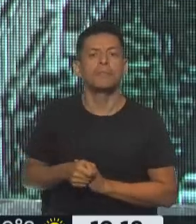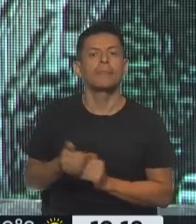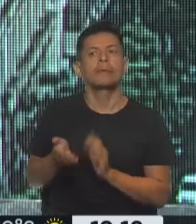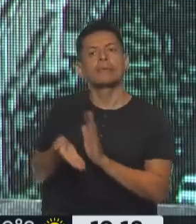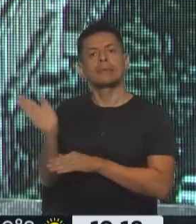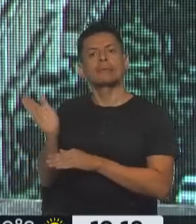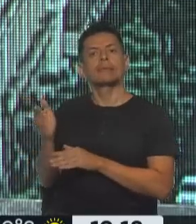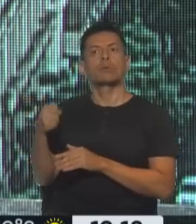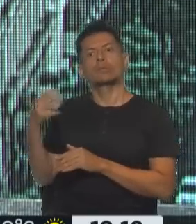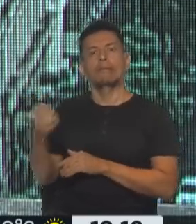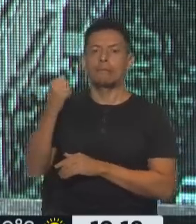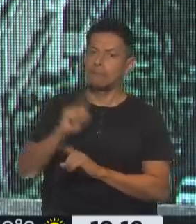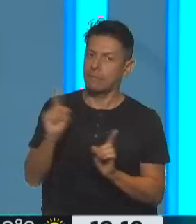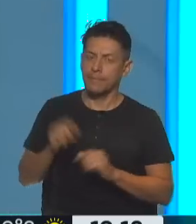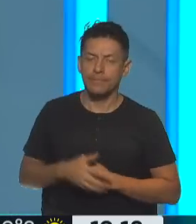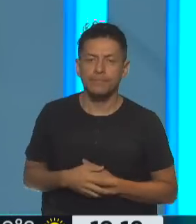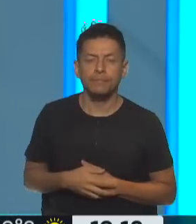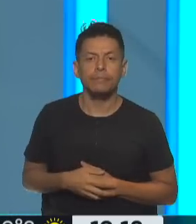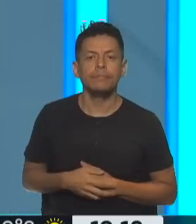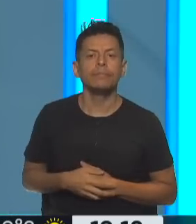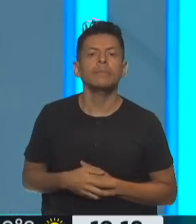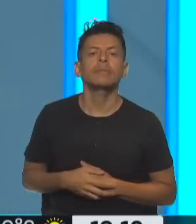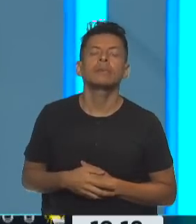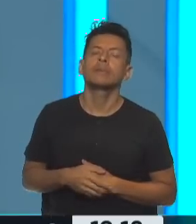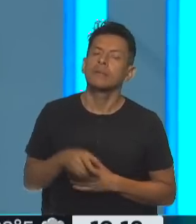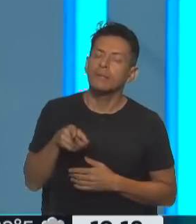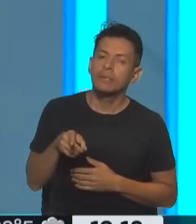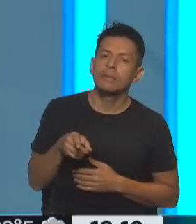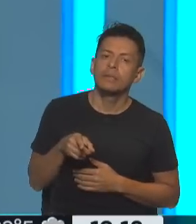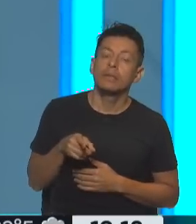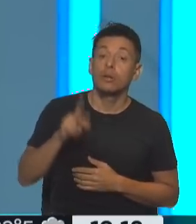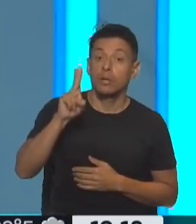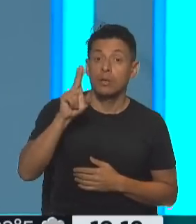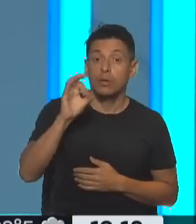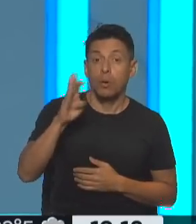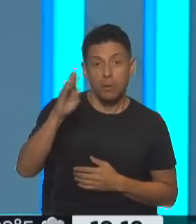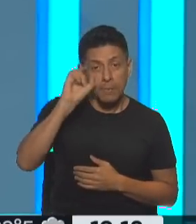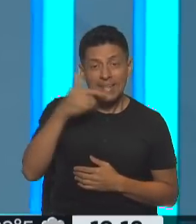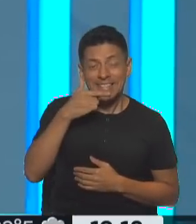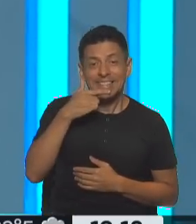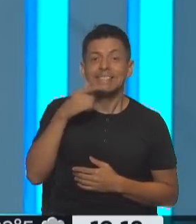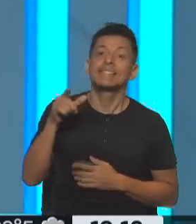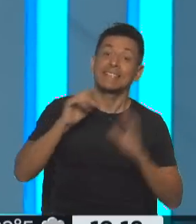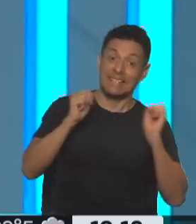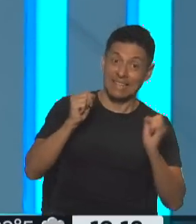la jubilación de privilegio. El tema también roza la Corte porque Silvio Robles es secretario justamente de uno de los ministros